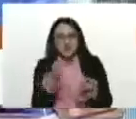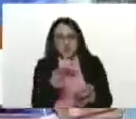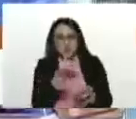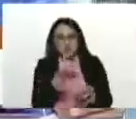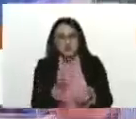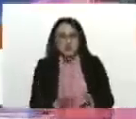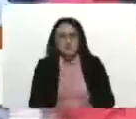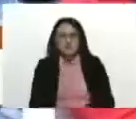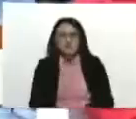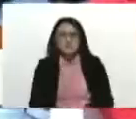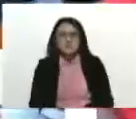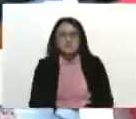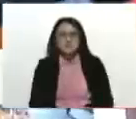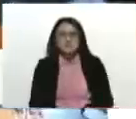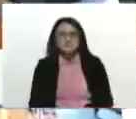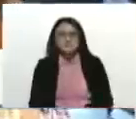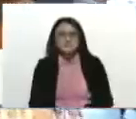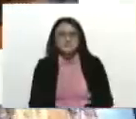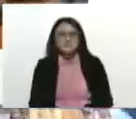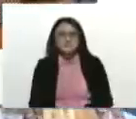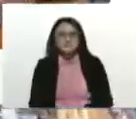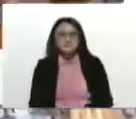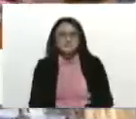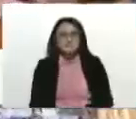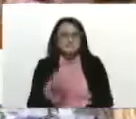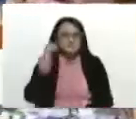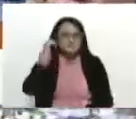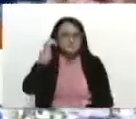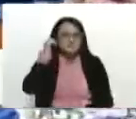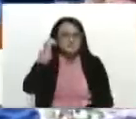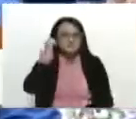eh no queda ninguno